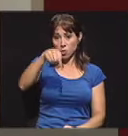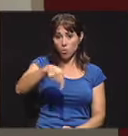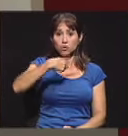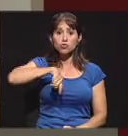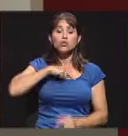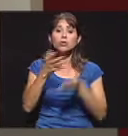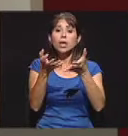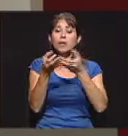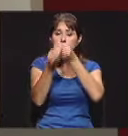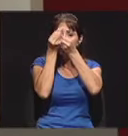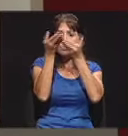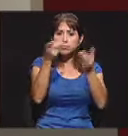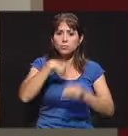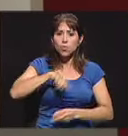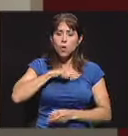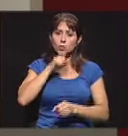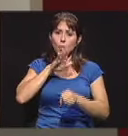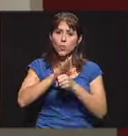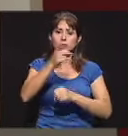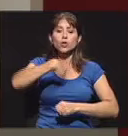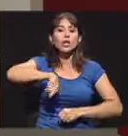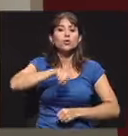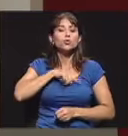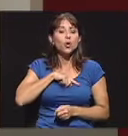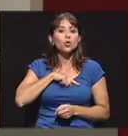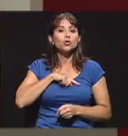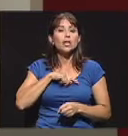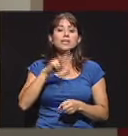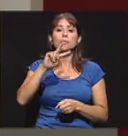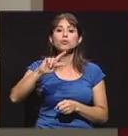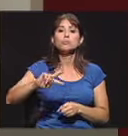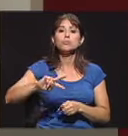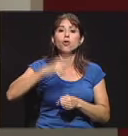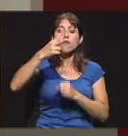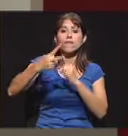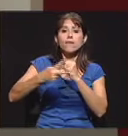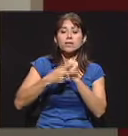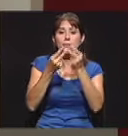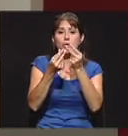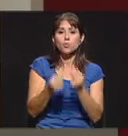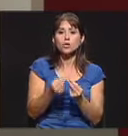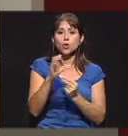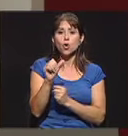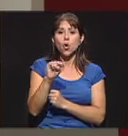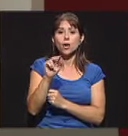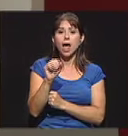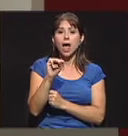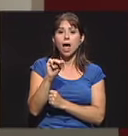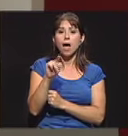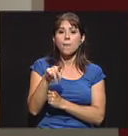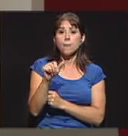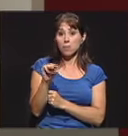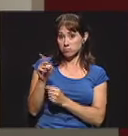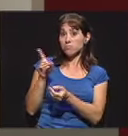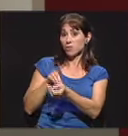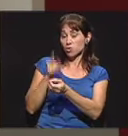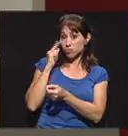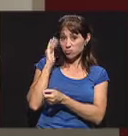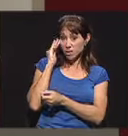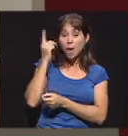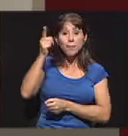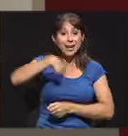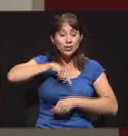nuestro compromiso de que vamos a estarle duplicando el presupuesto a CONAPAM, doctor Morales, para que ojalá podamos llevar las